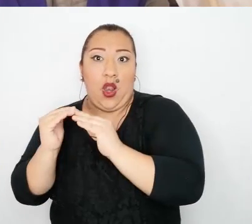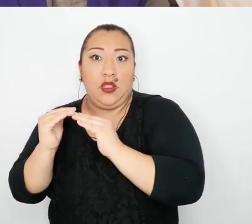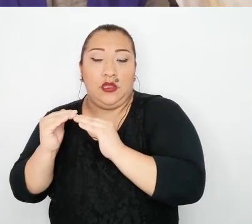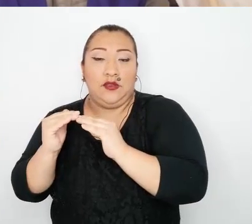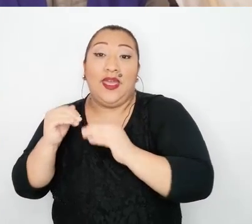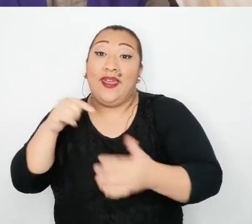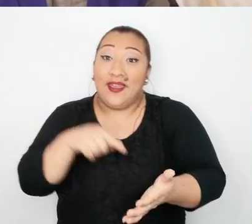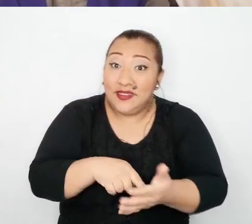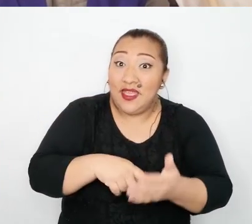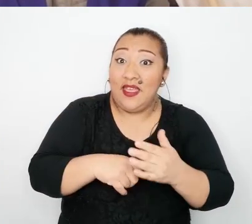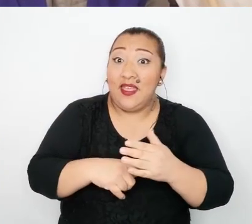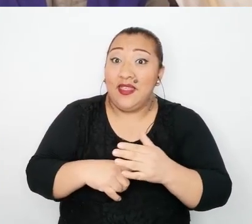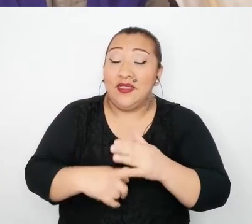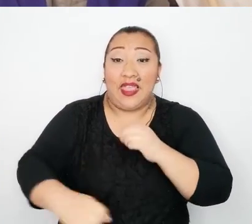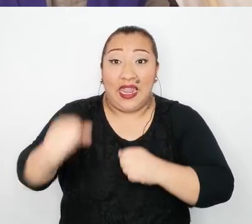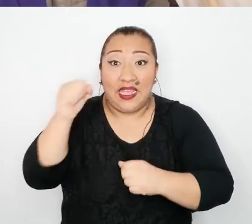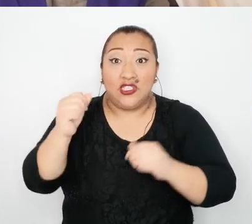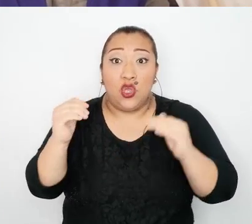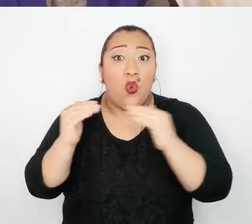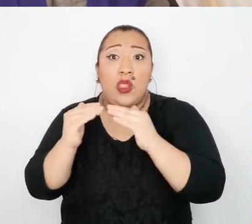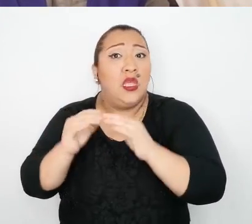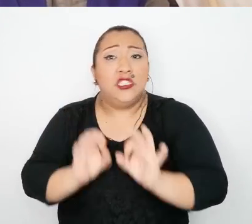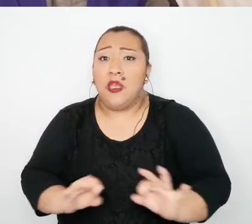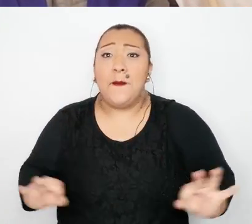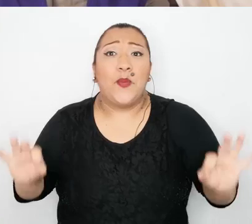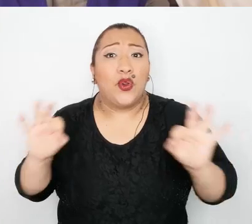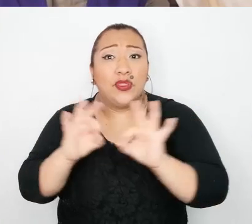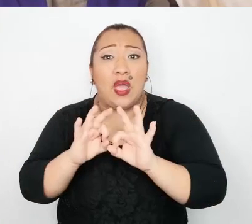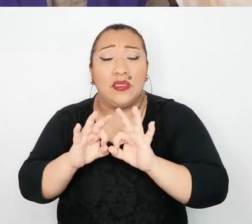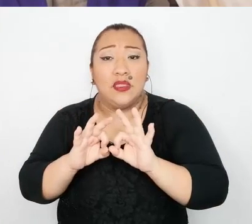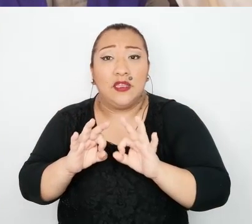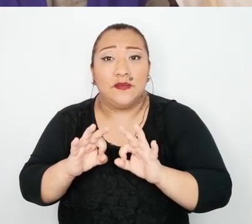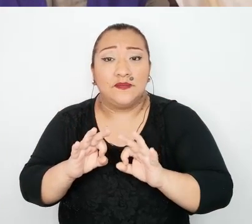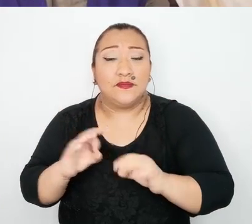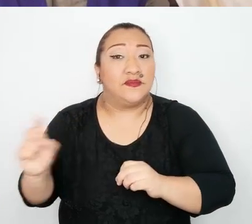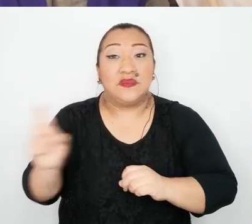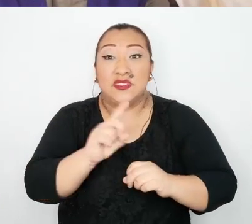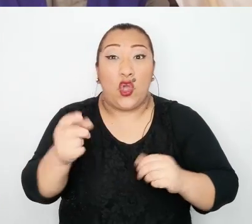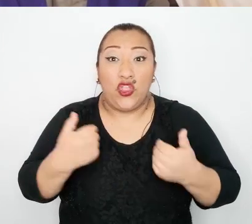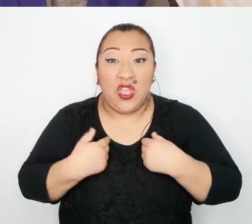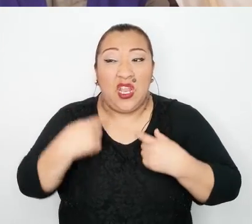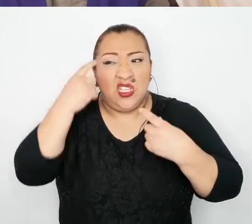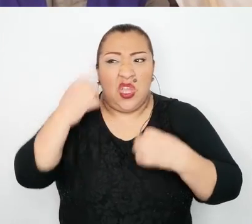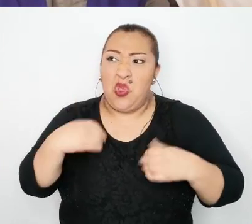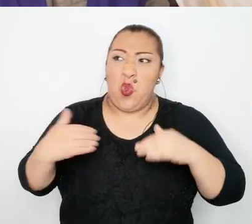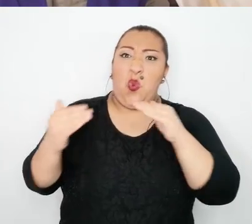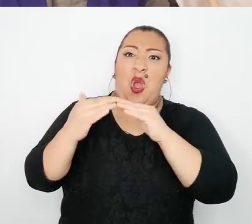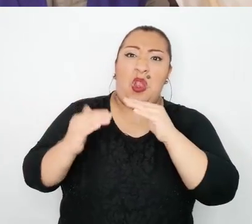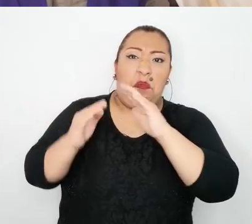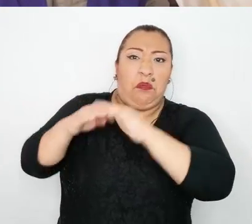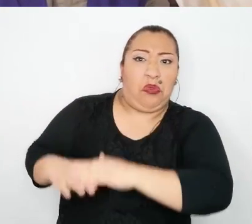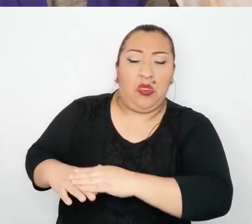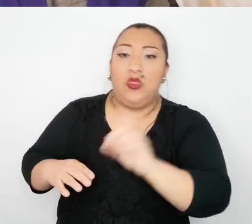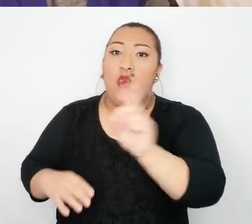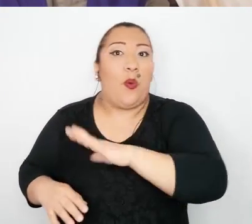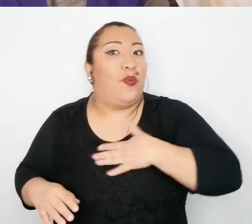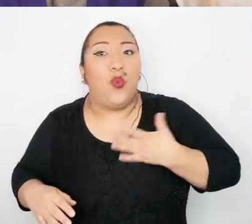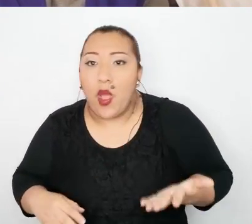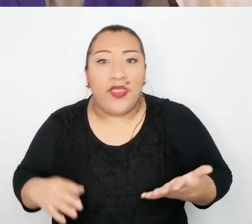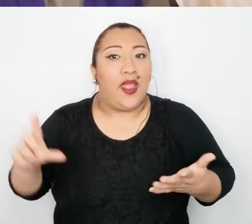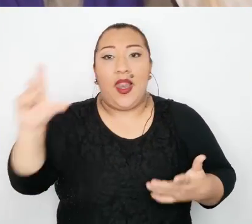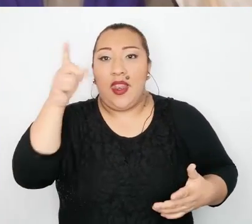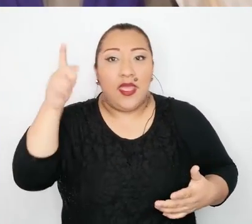igualdad. Este derecho a la igualdad es fundamental. Quien no tiene esa convicción no